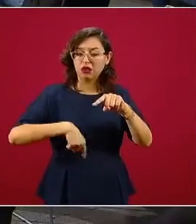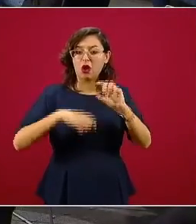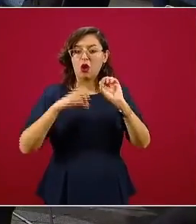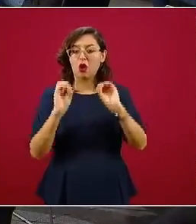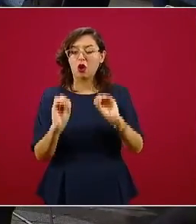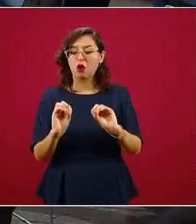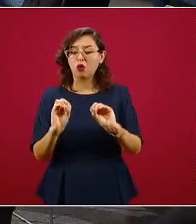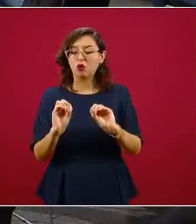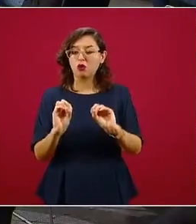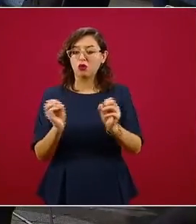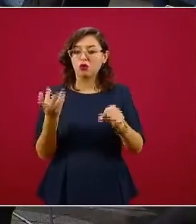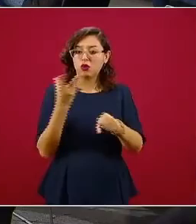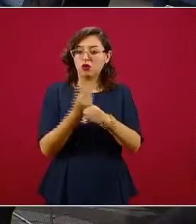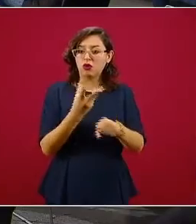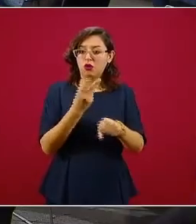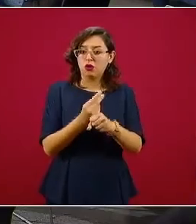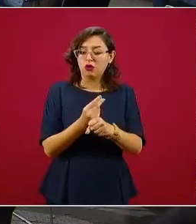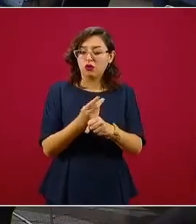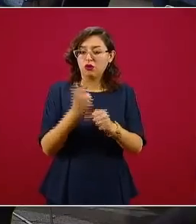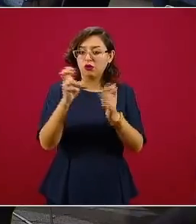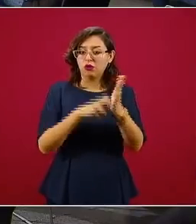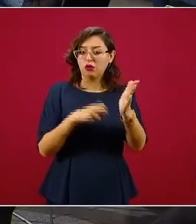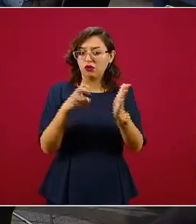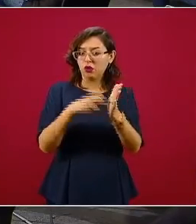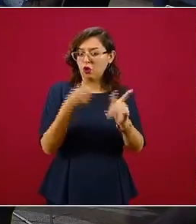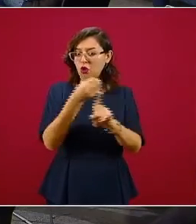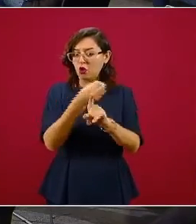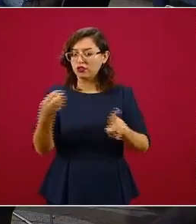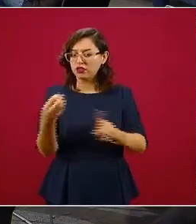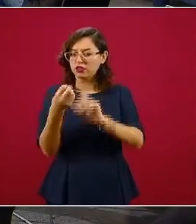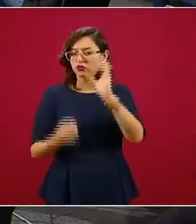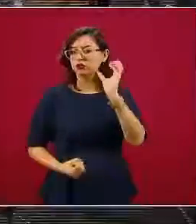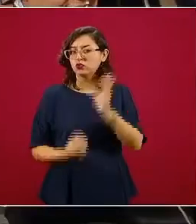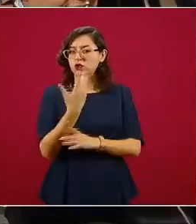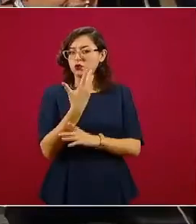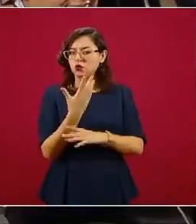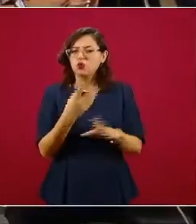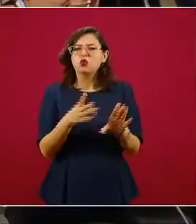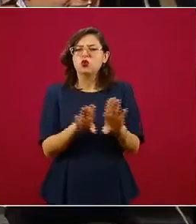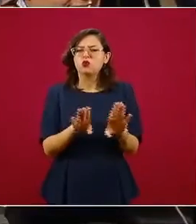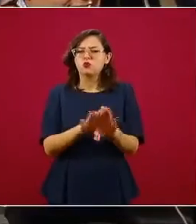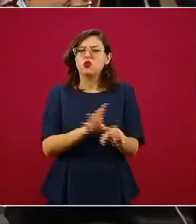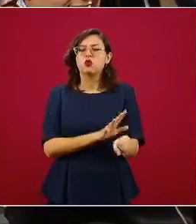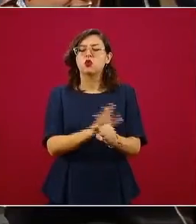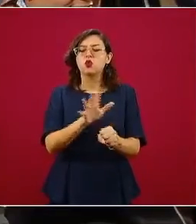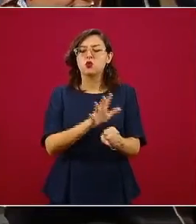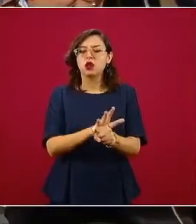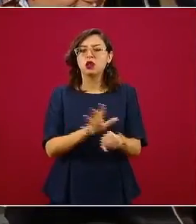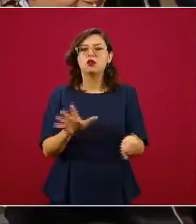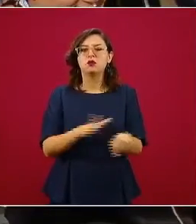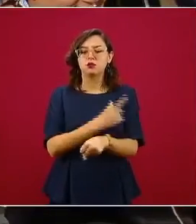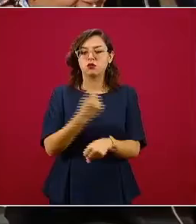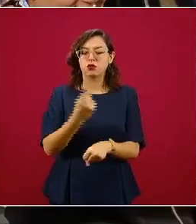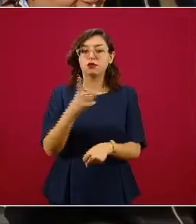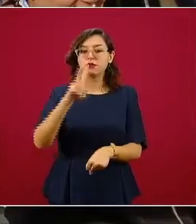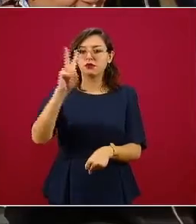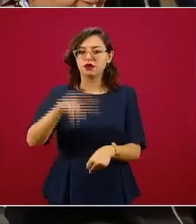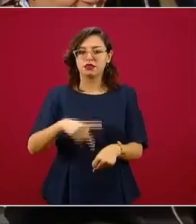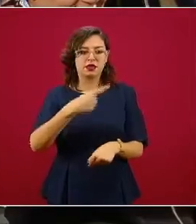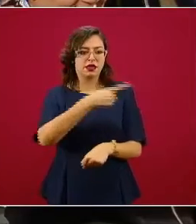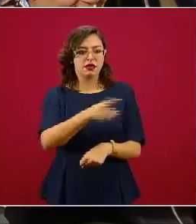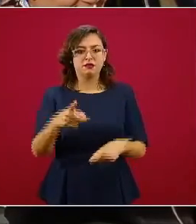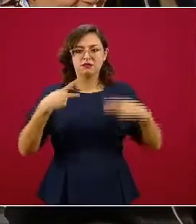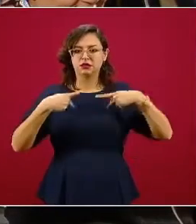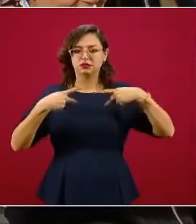reajuste en este esquema de atención a desempleados? ¿Y cuál sería, puesto que obviamente hay una preocupación por parte de todos estos